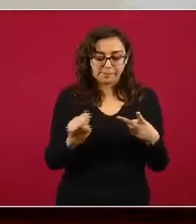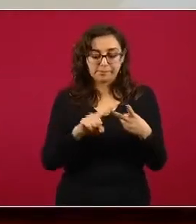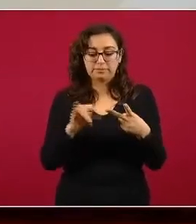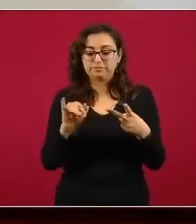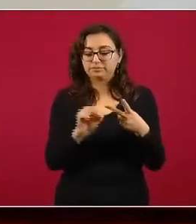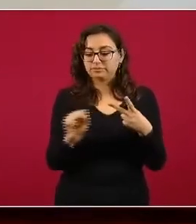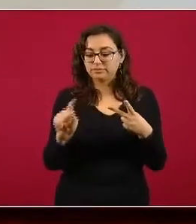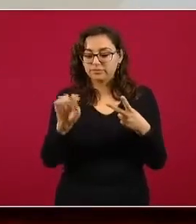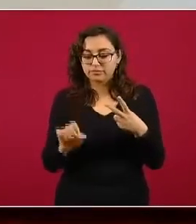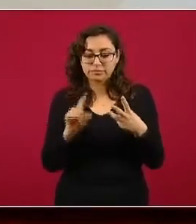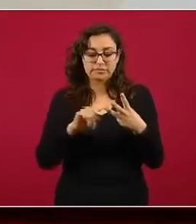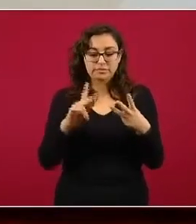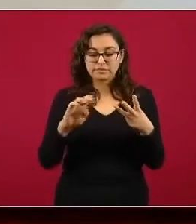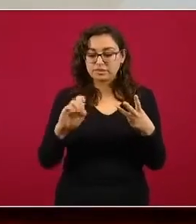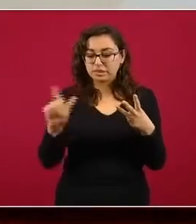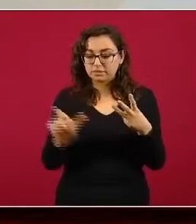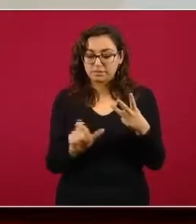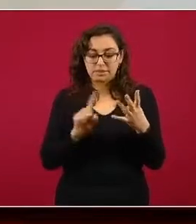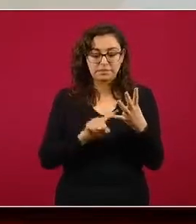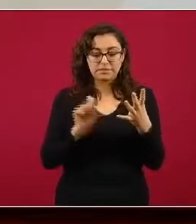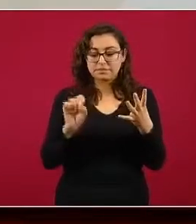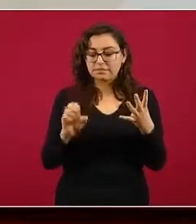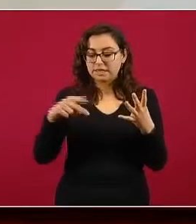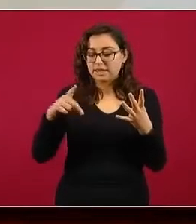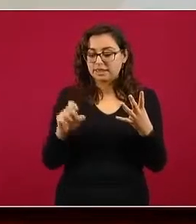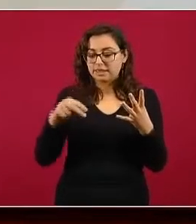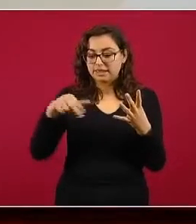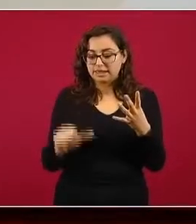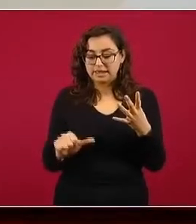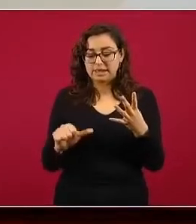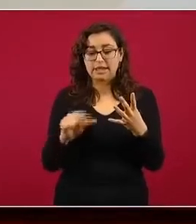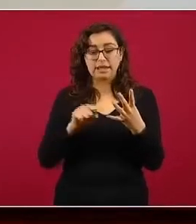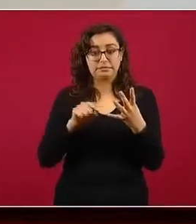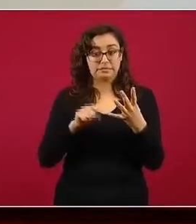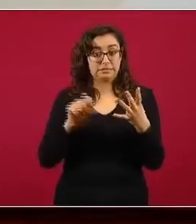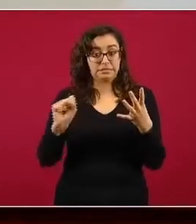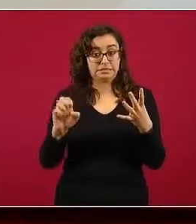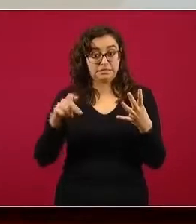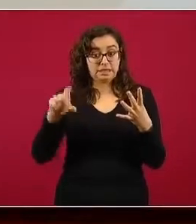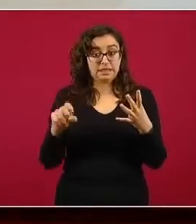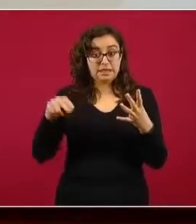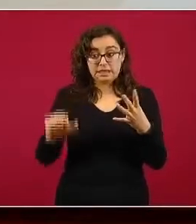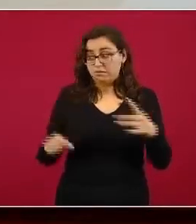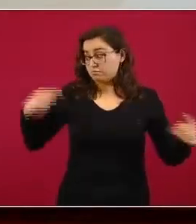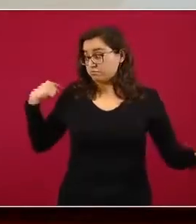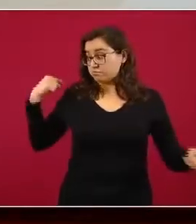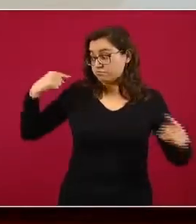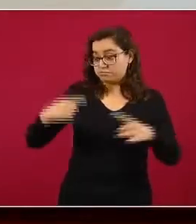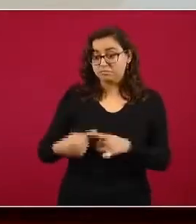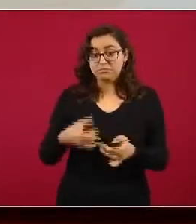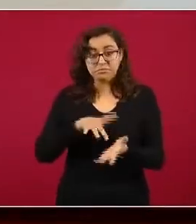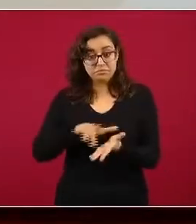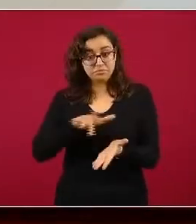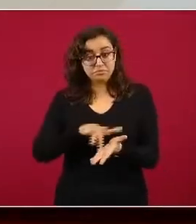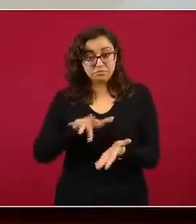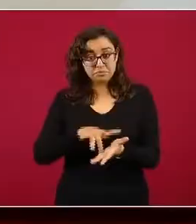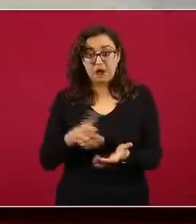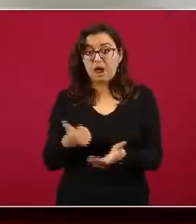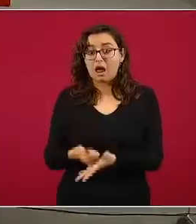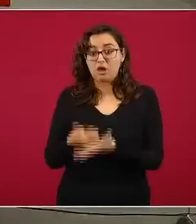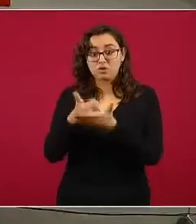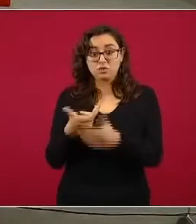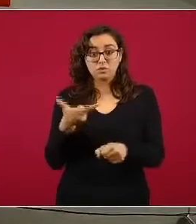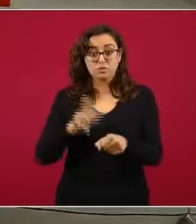ISSSTE, que tenga Pemex, que tenga la Sedena, que desde que inició la epidemia ha entrado de manera importante en este proceso de